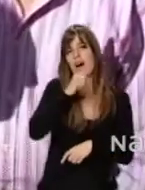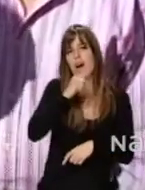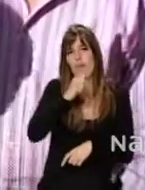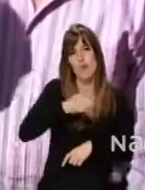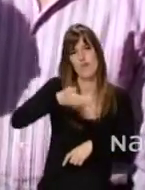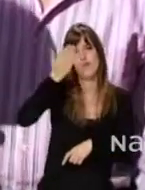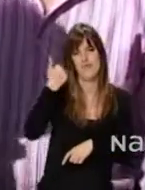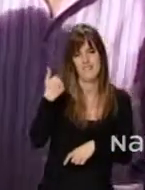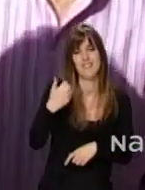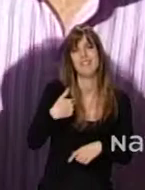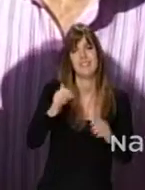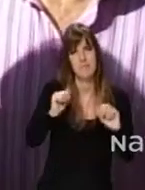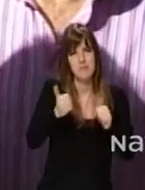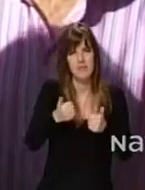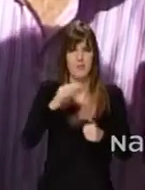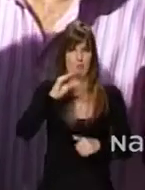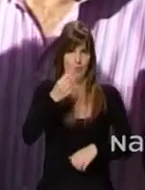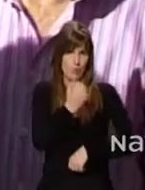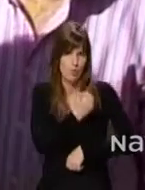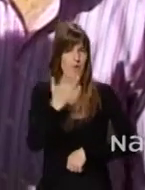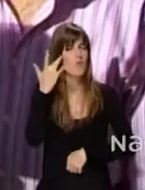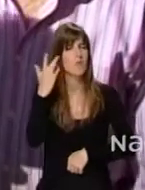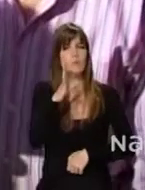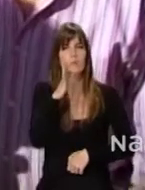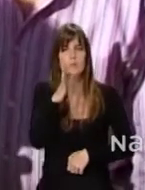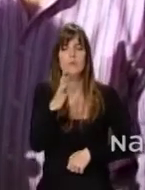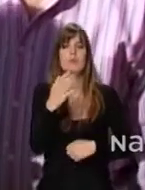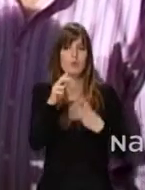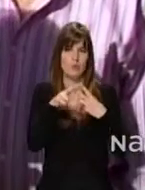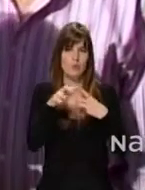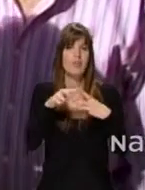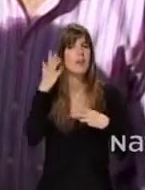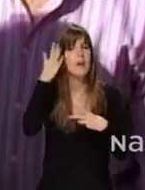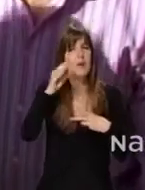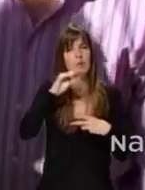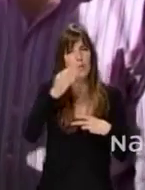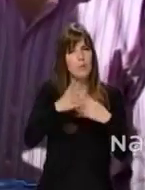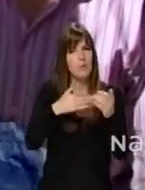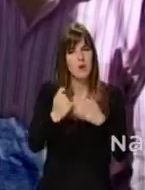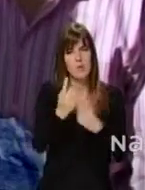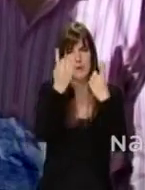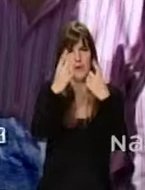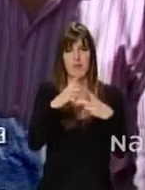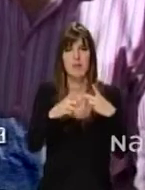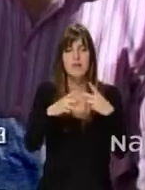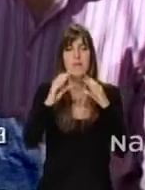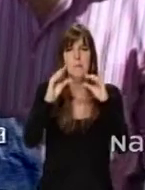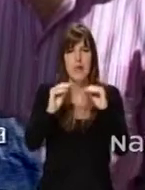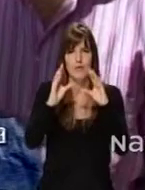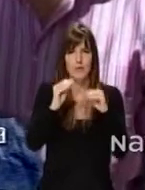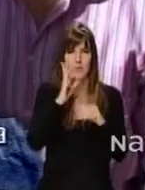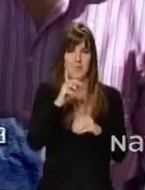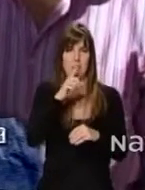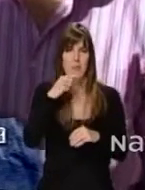turrón. Y además eso tenía fama por dos cosas, porque decían que era el primer turrón de Navarra y además porque era un turrón blando. Fundamentalmente está hecho con